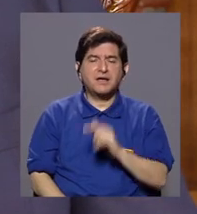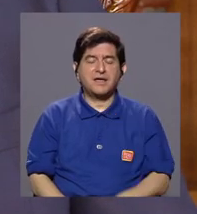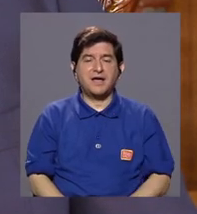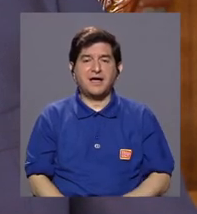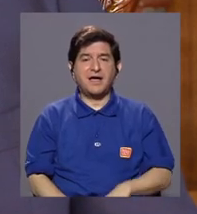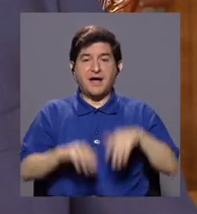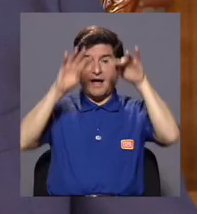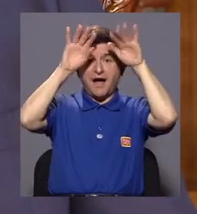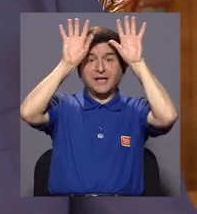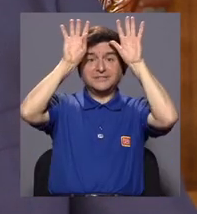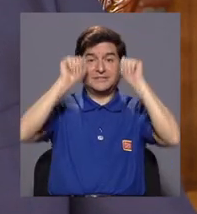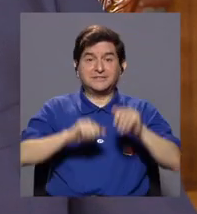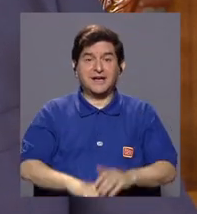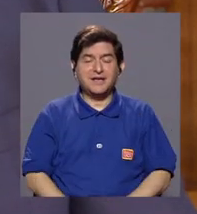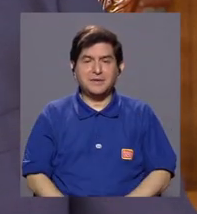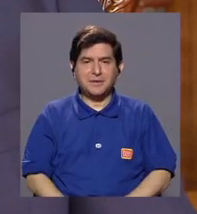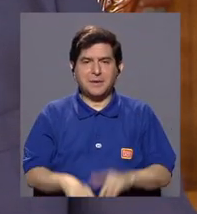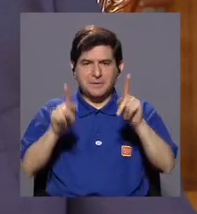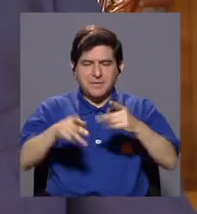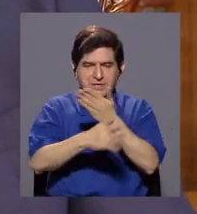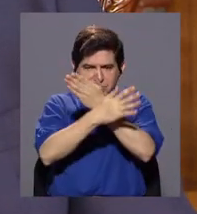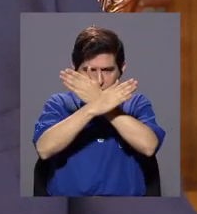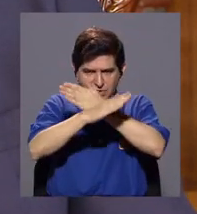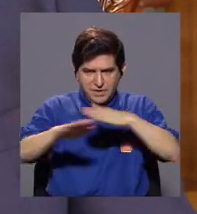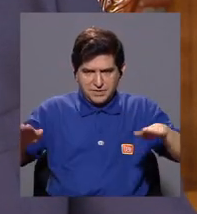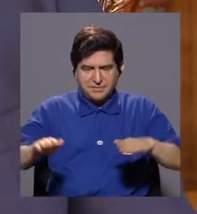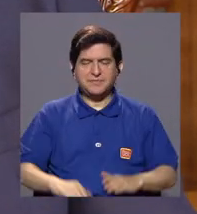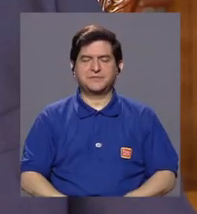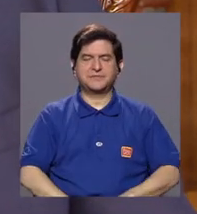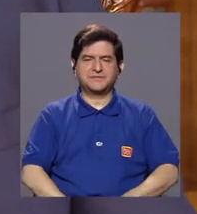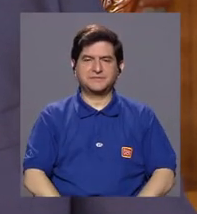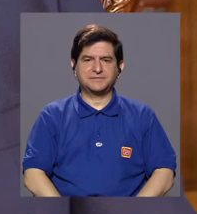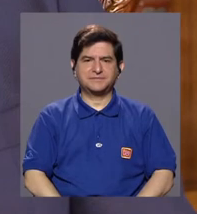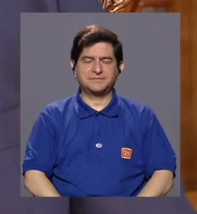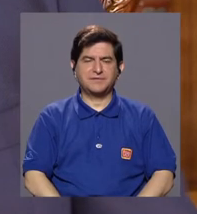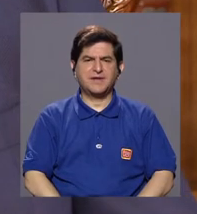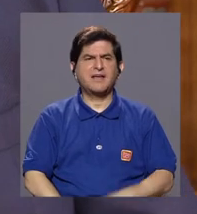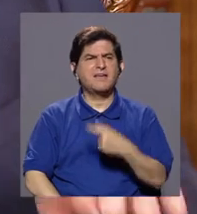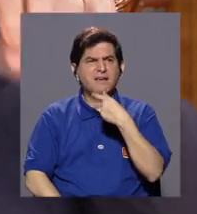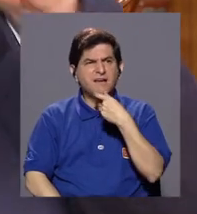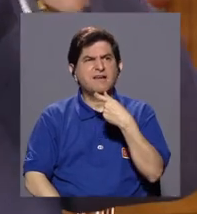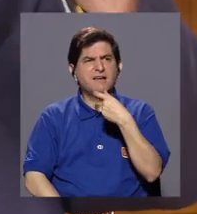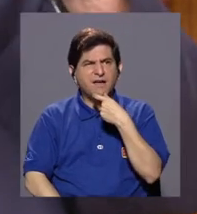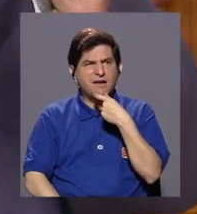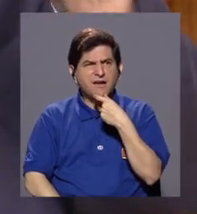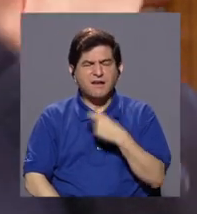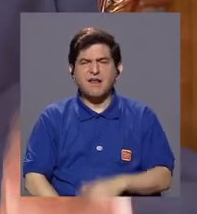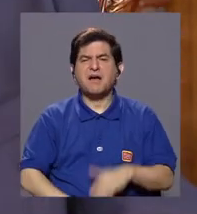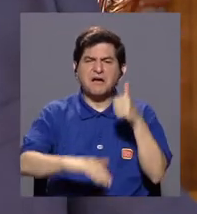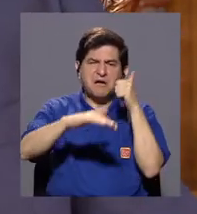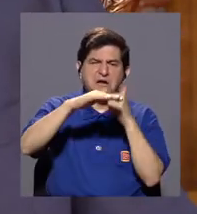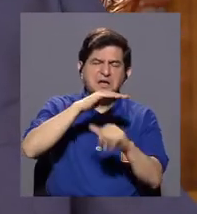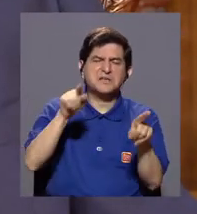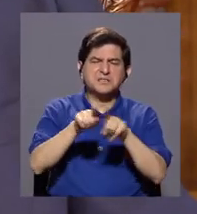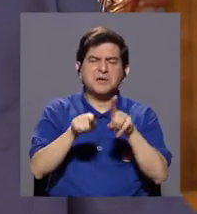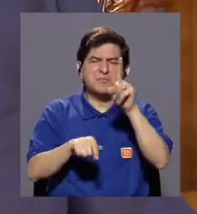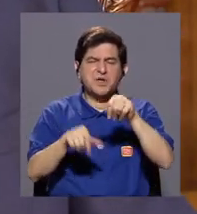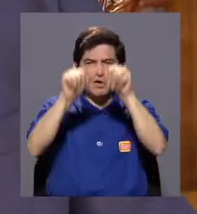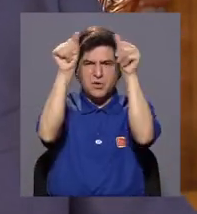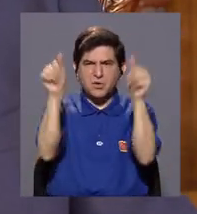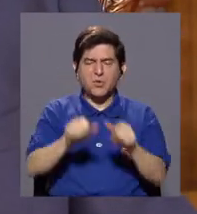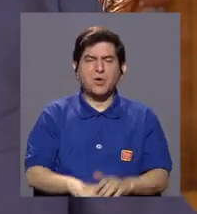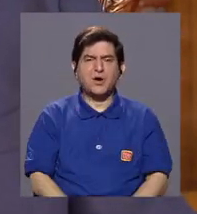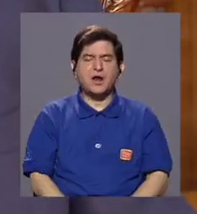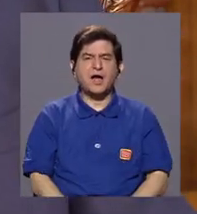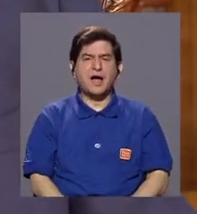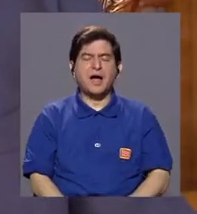a Albert Einstein, que fue un pacifista consagrado. Y en Inglaterra por ahí está escondido otro monumento